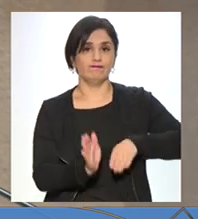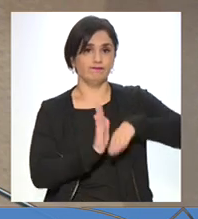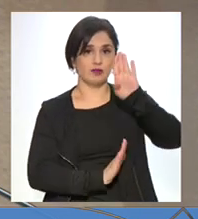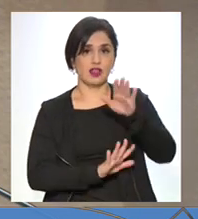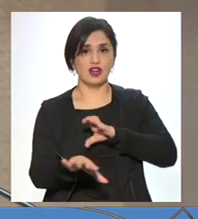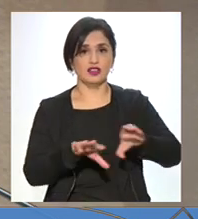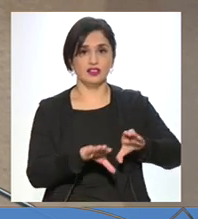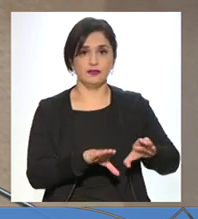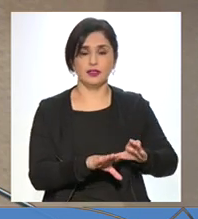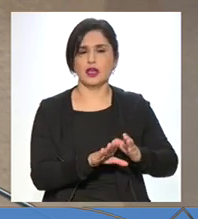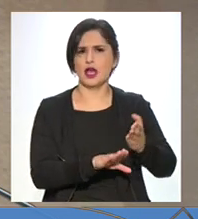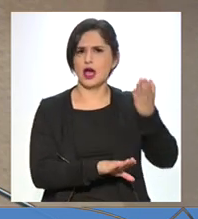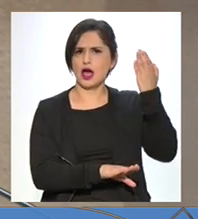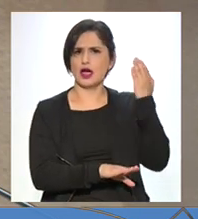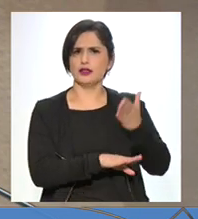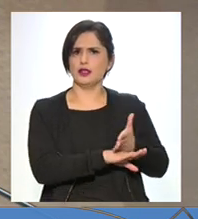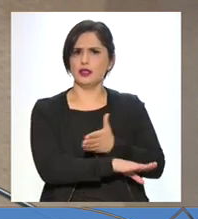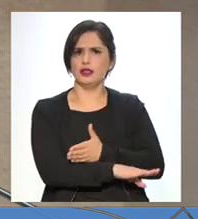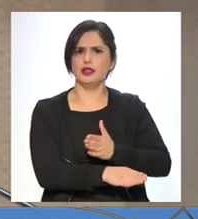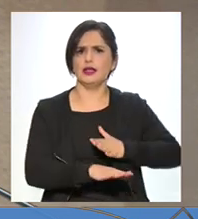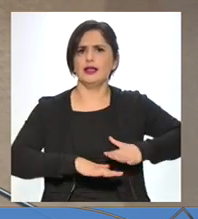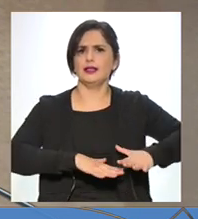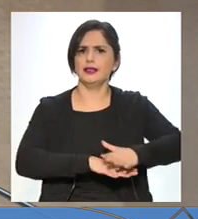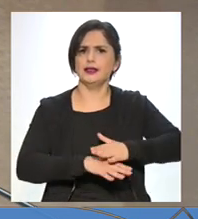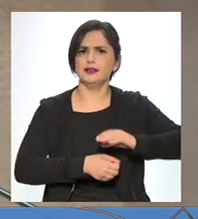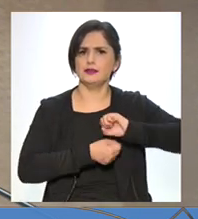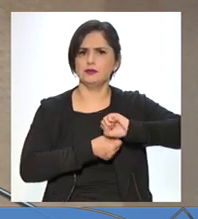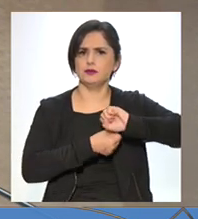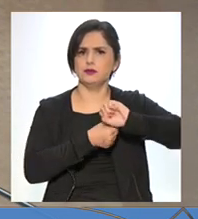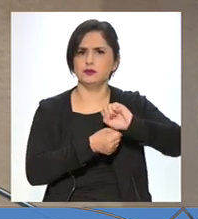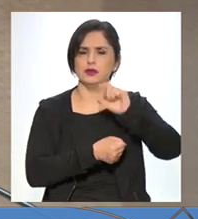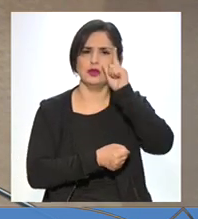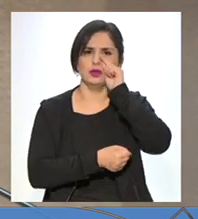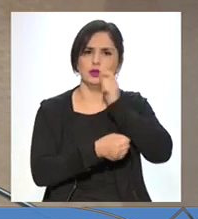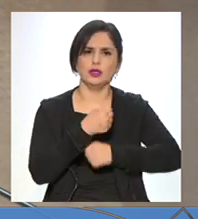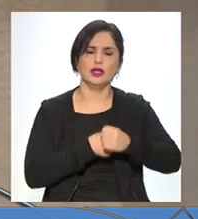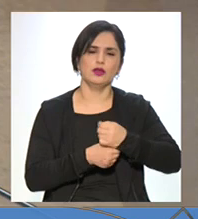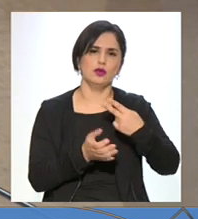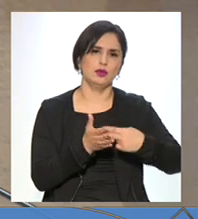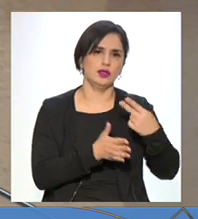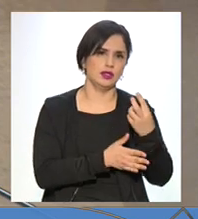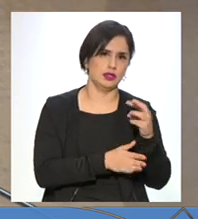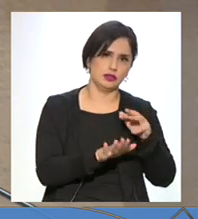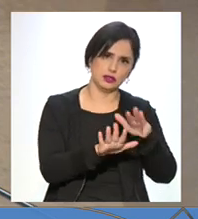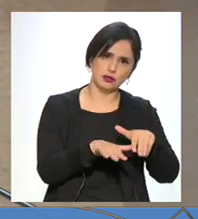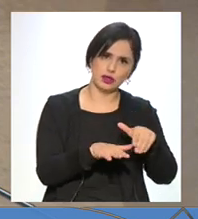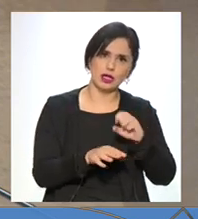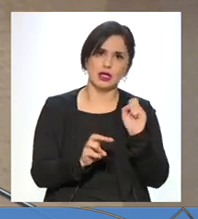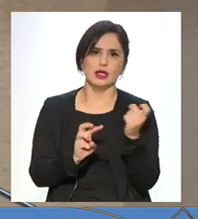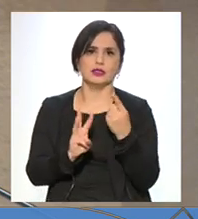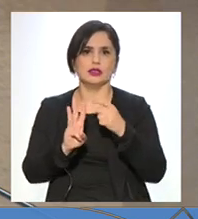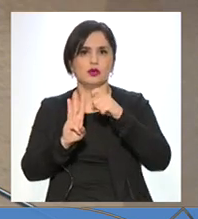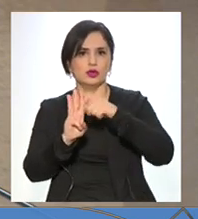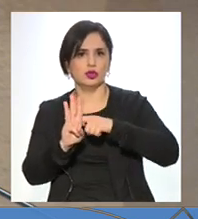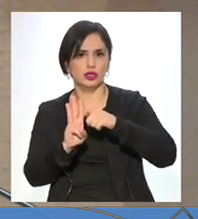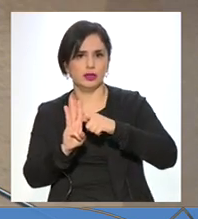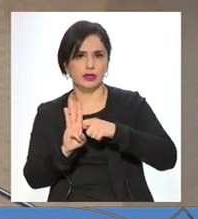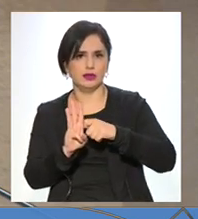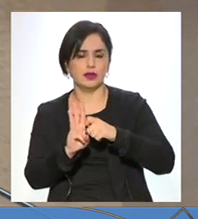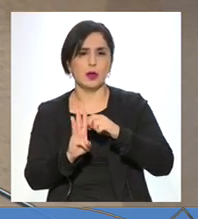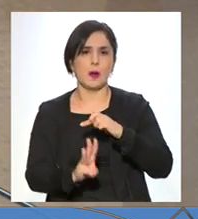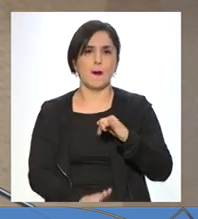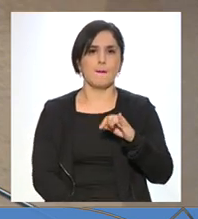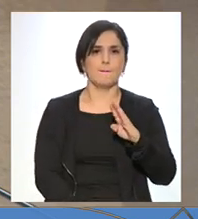actividad que exhibía previo al inicio de la crisis social en octubre del 2019. En el segundo trimestre de 2021, el PIB anotó